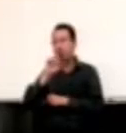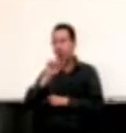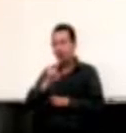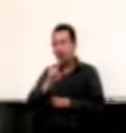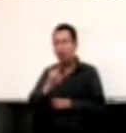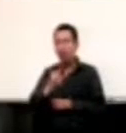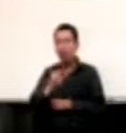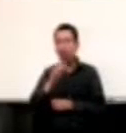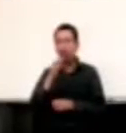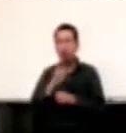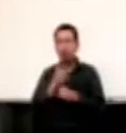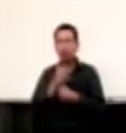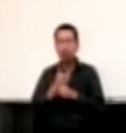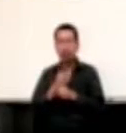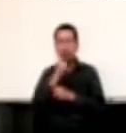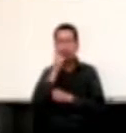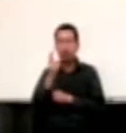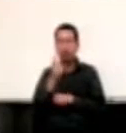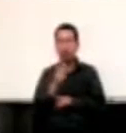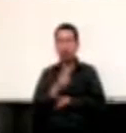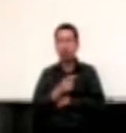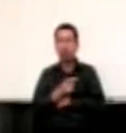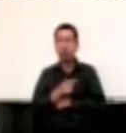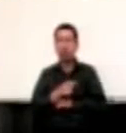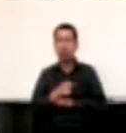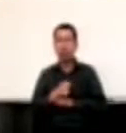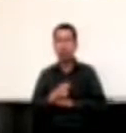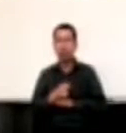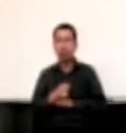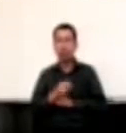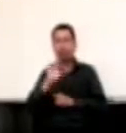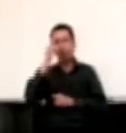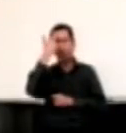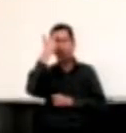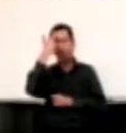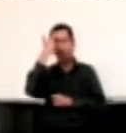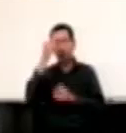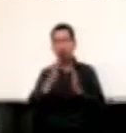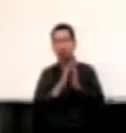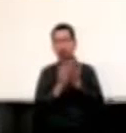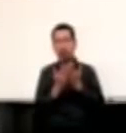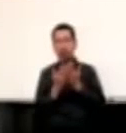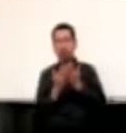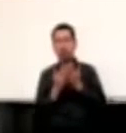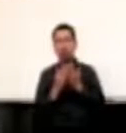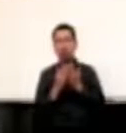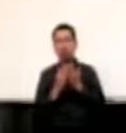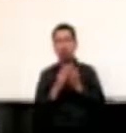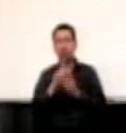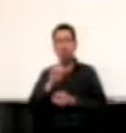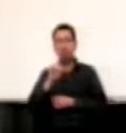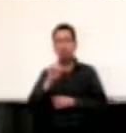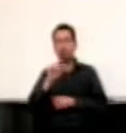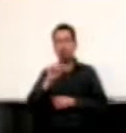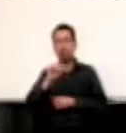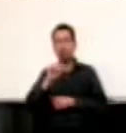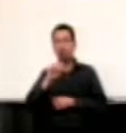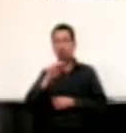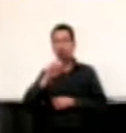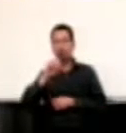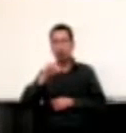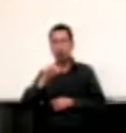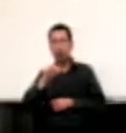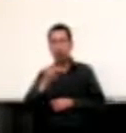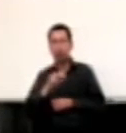recalcando pues la gestión electoral. Me recuerda a este libro reciente de Larry Diamond y Wines,